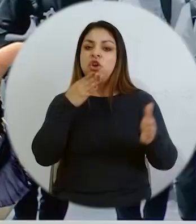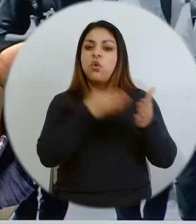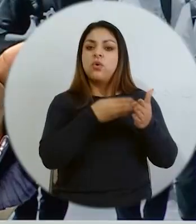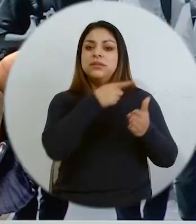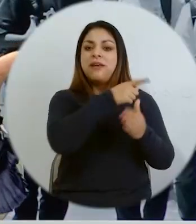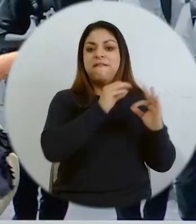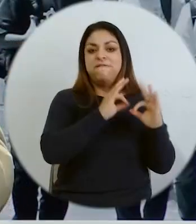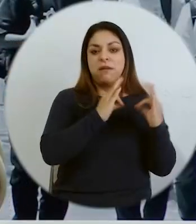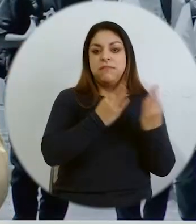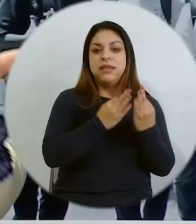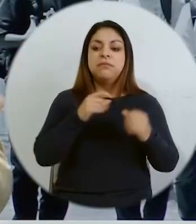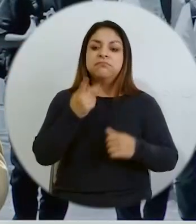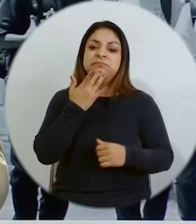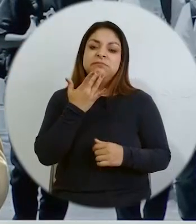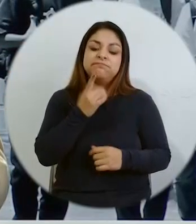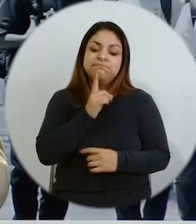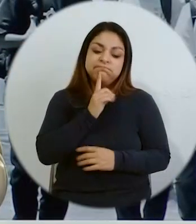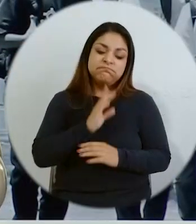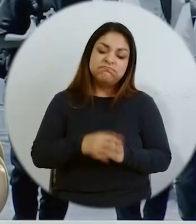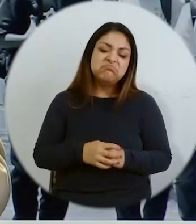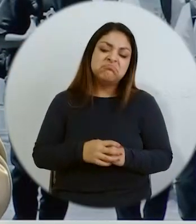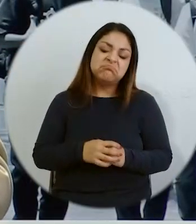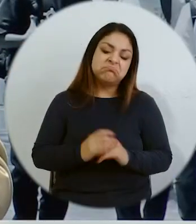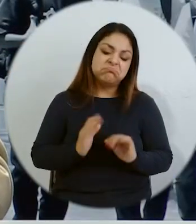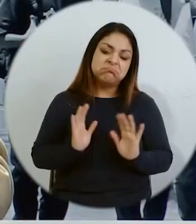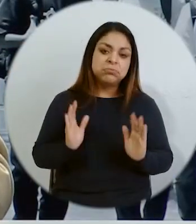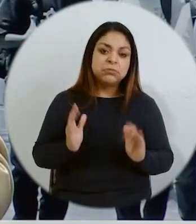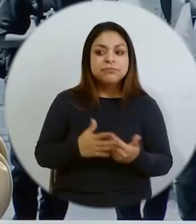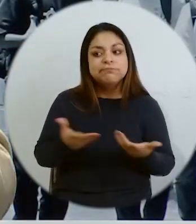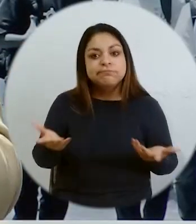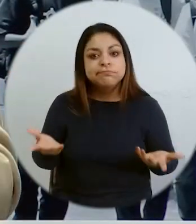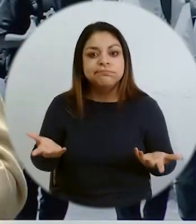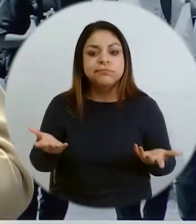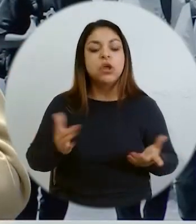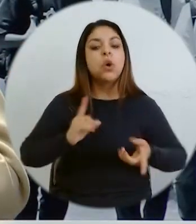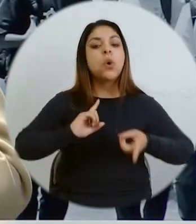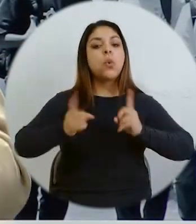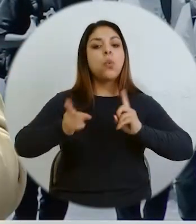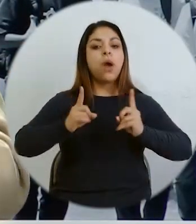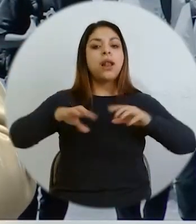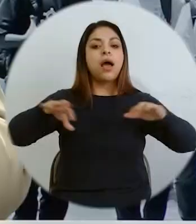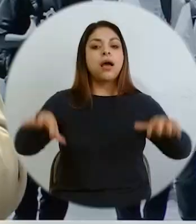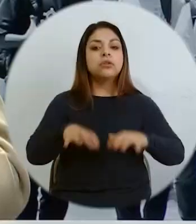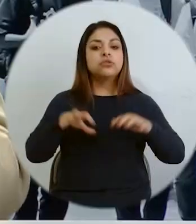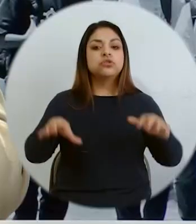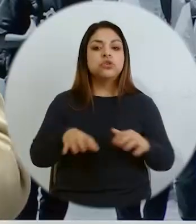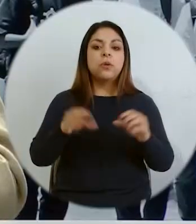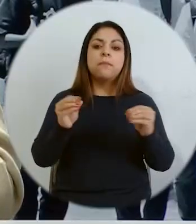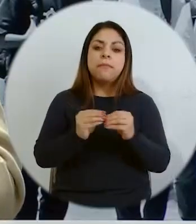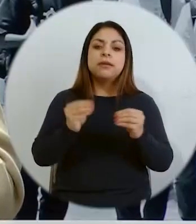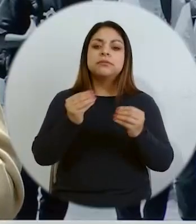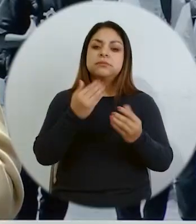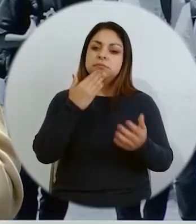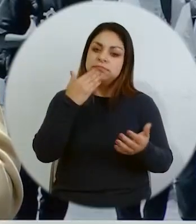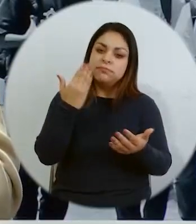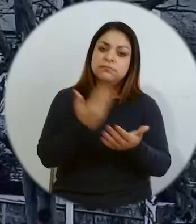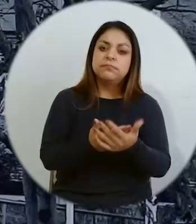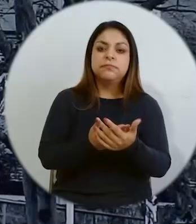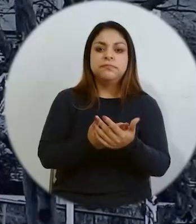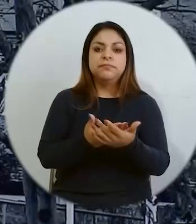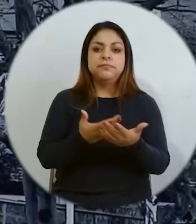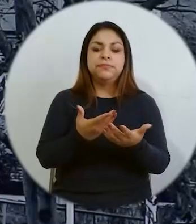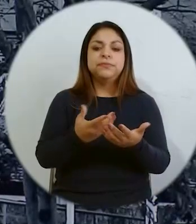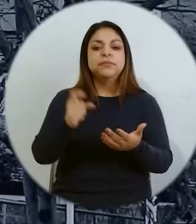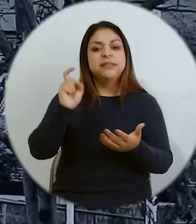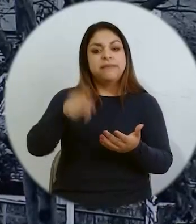contra de un familiar, prefieren callar, prefieren no denunciar. Entonces, ¿cuál es la acción más efectiva en este tipo de asuntos